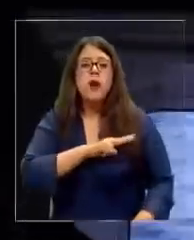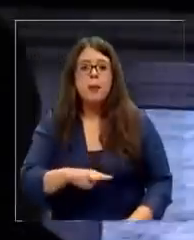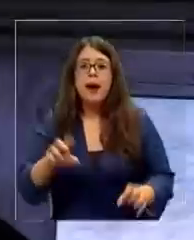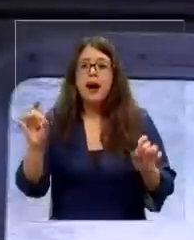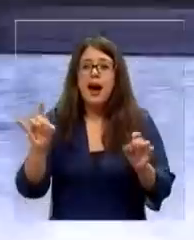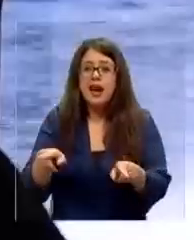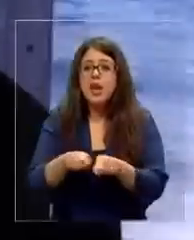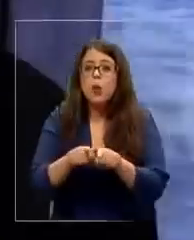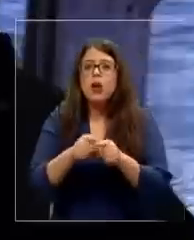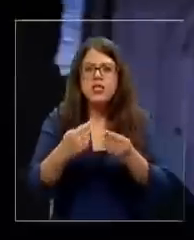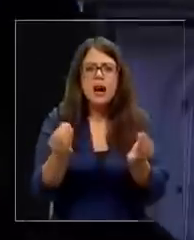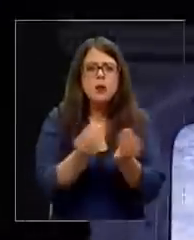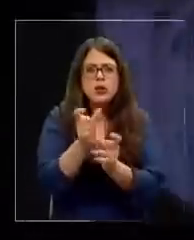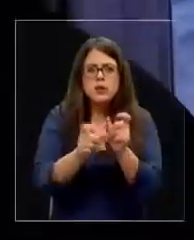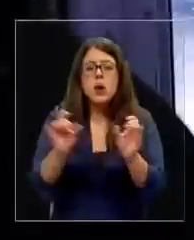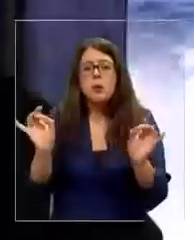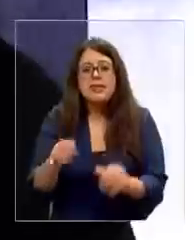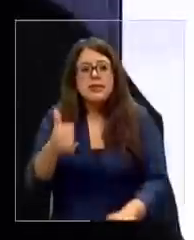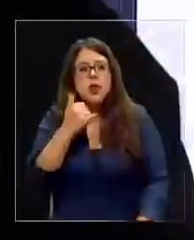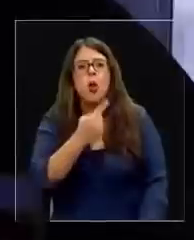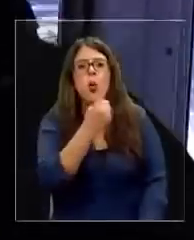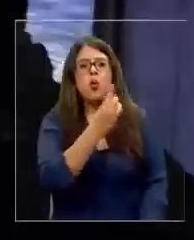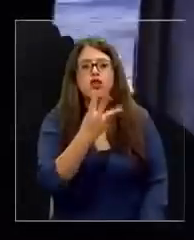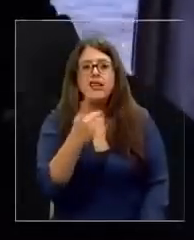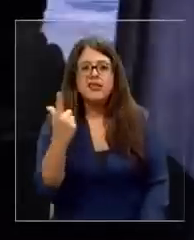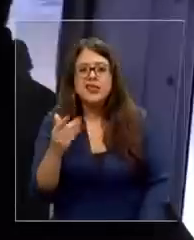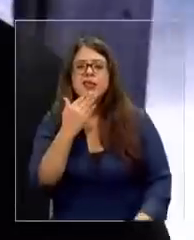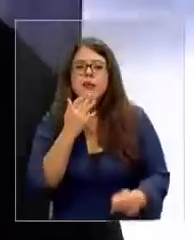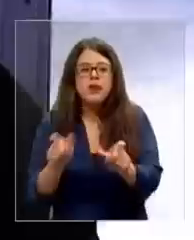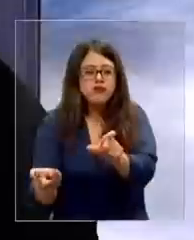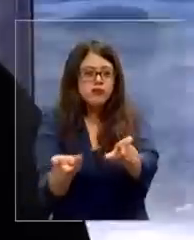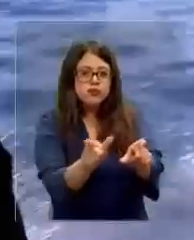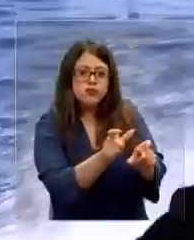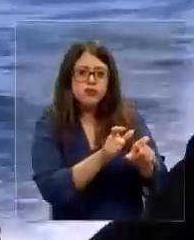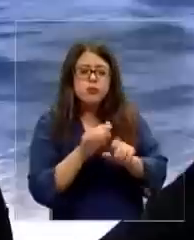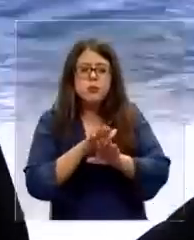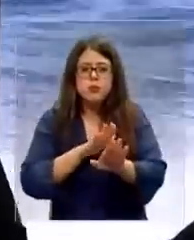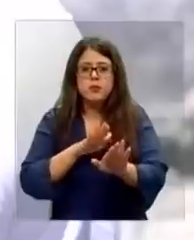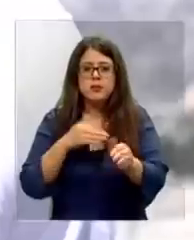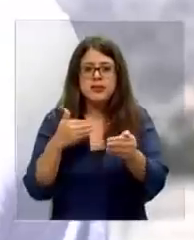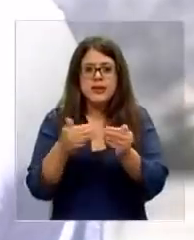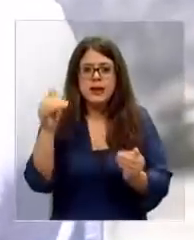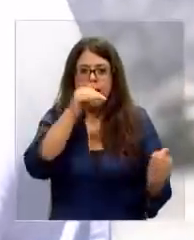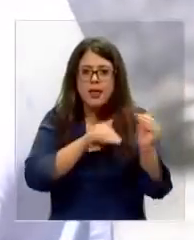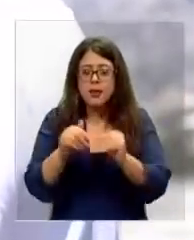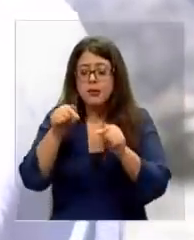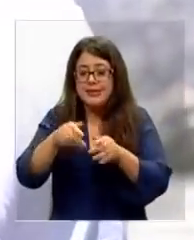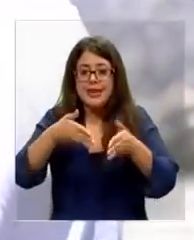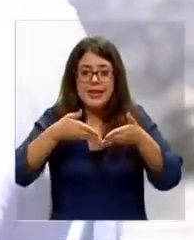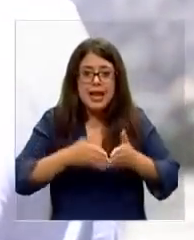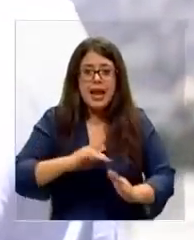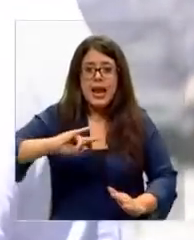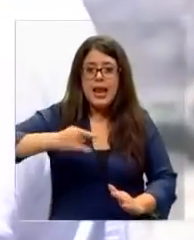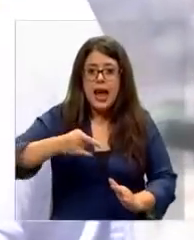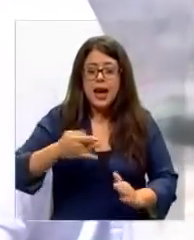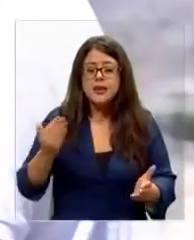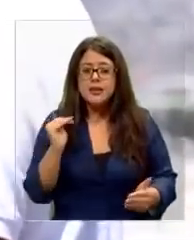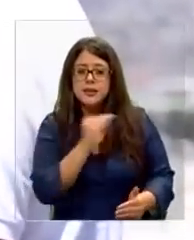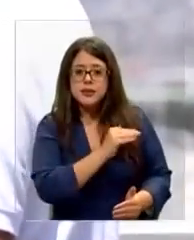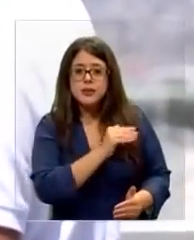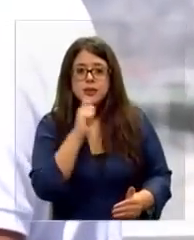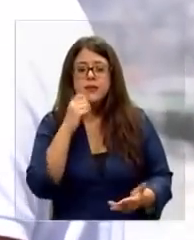un llamado al 137 y a eso se suman patrullajes preventivos en el borde costero. Estas lanchas rápidas principalmente, que